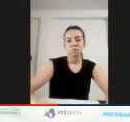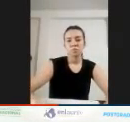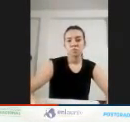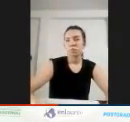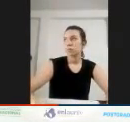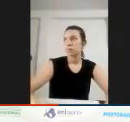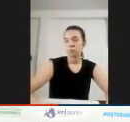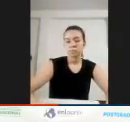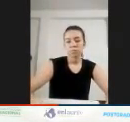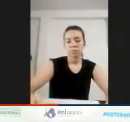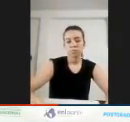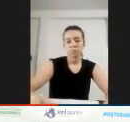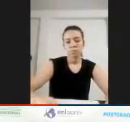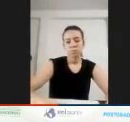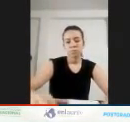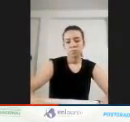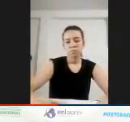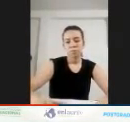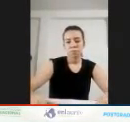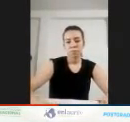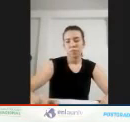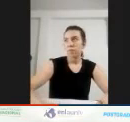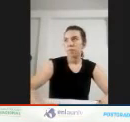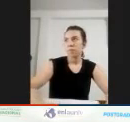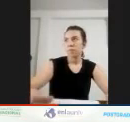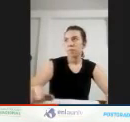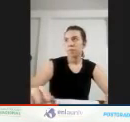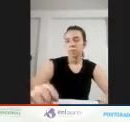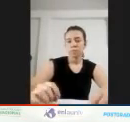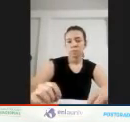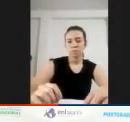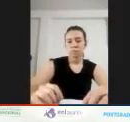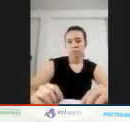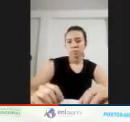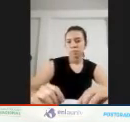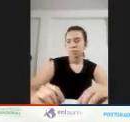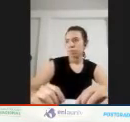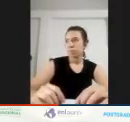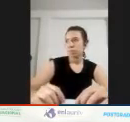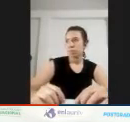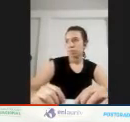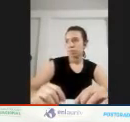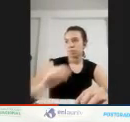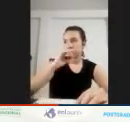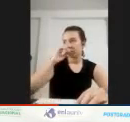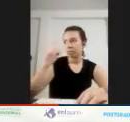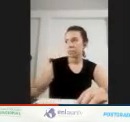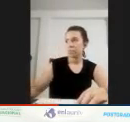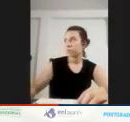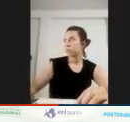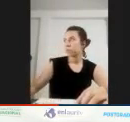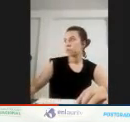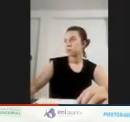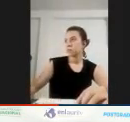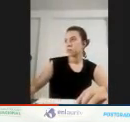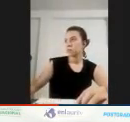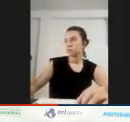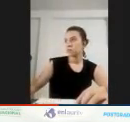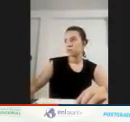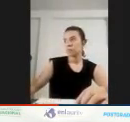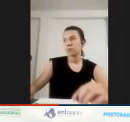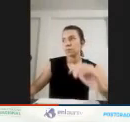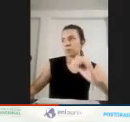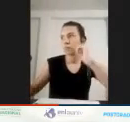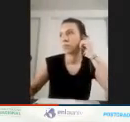Sí, doctor. Cuando hablamos de orden público, bueno, lo